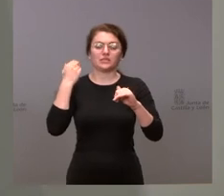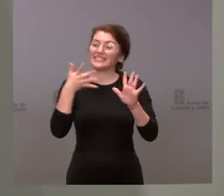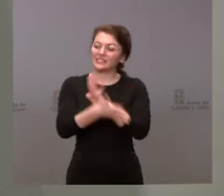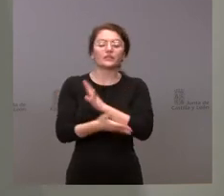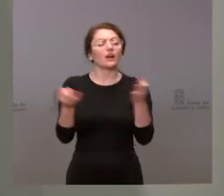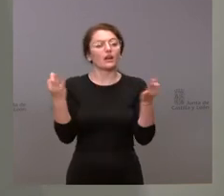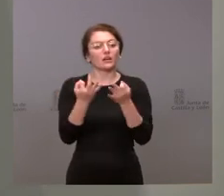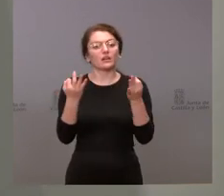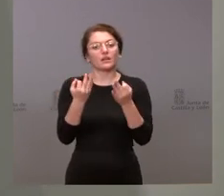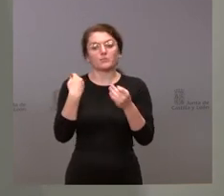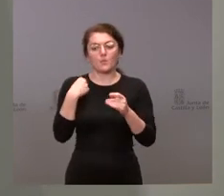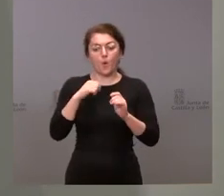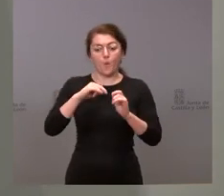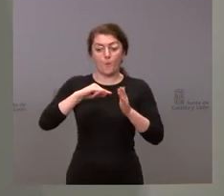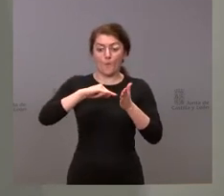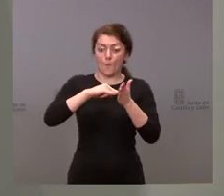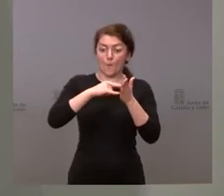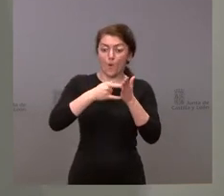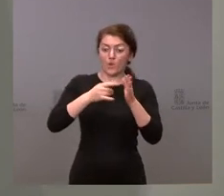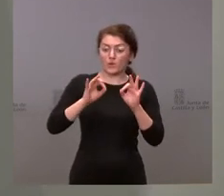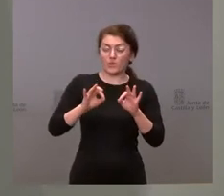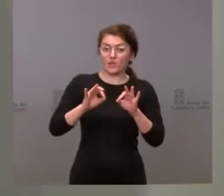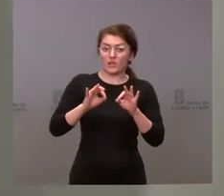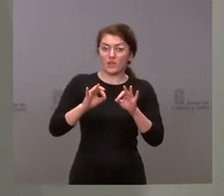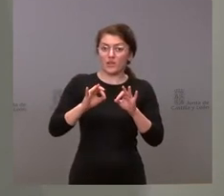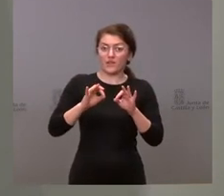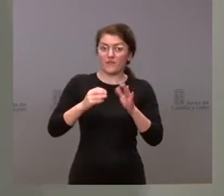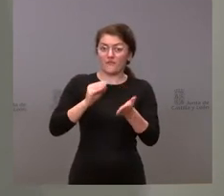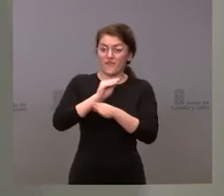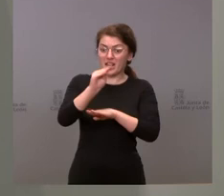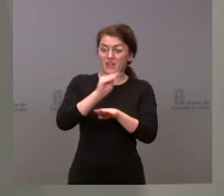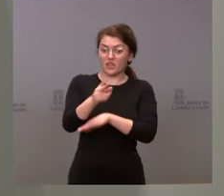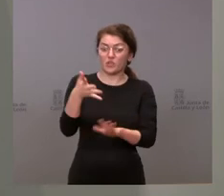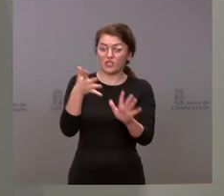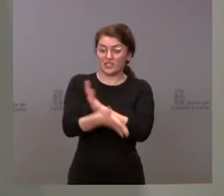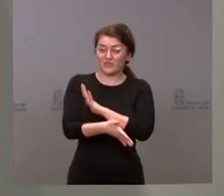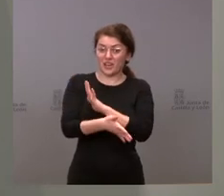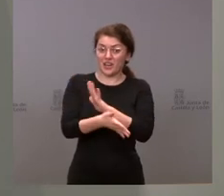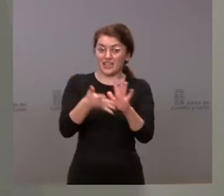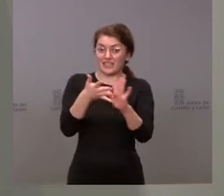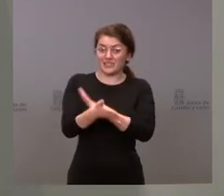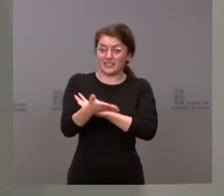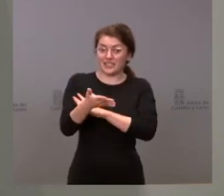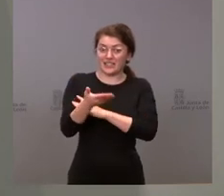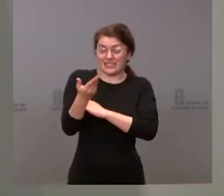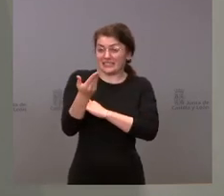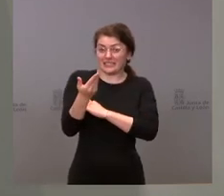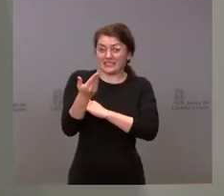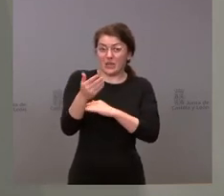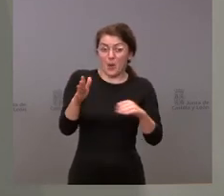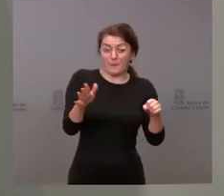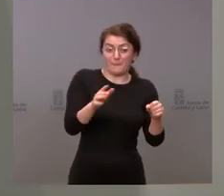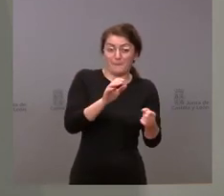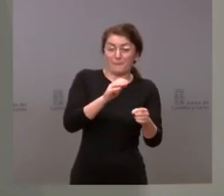el modelo de financiación en términos de entregas a cuenta ni siquiera llega a cubrir el coste en la prestación de los servicios públicos